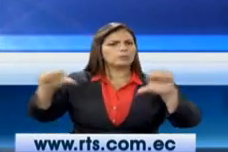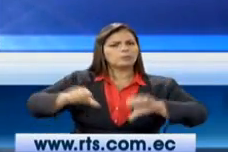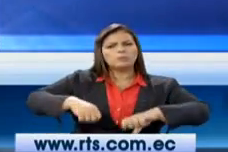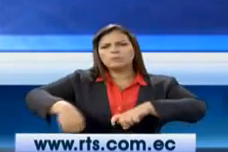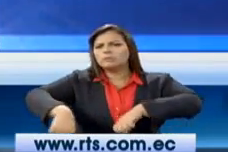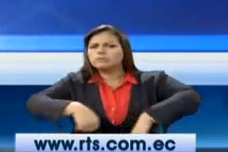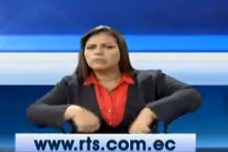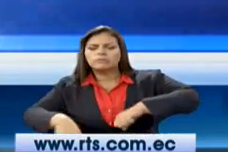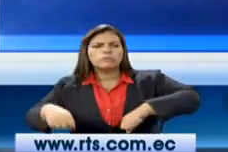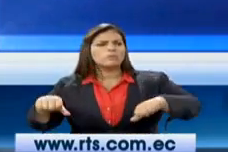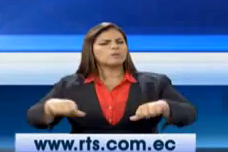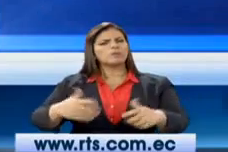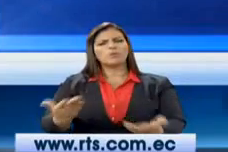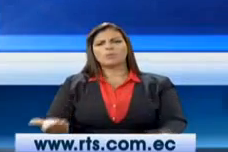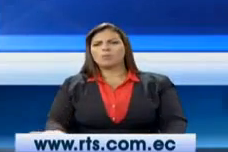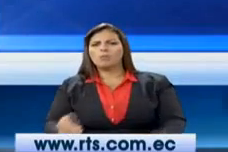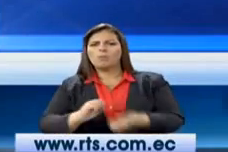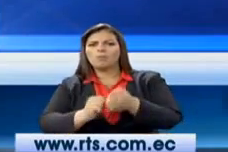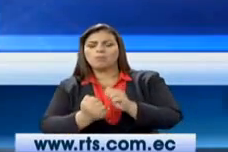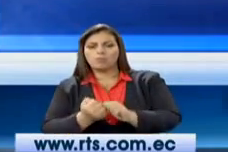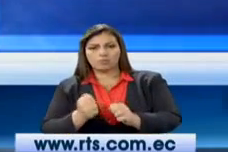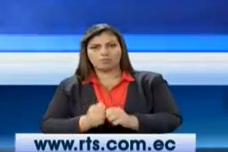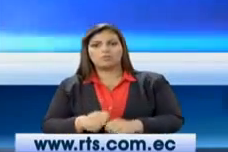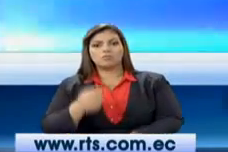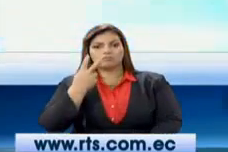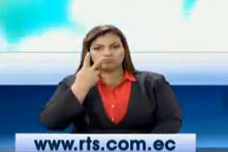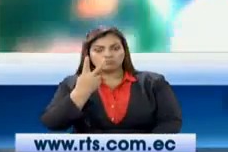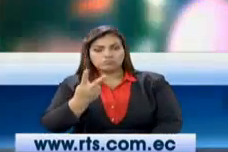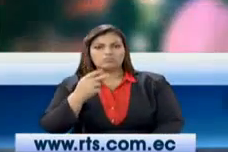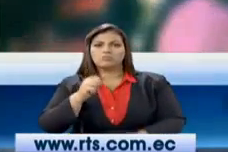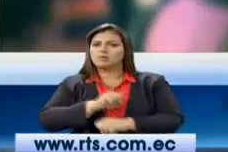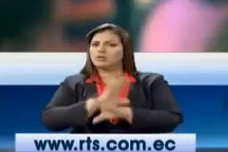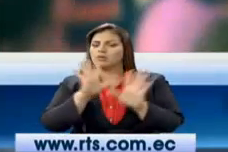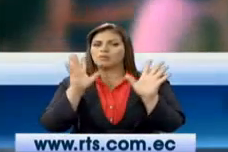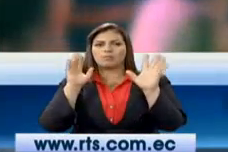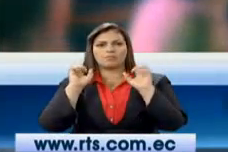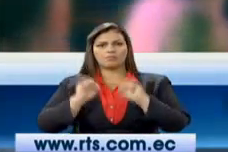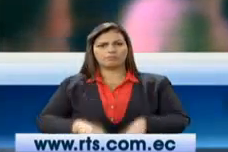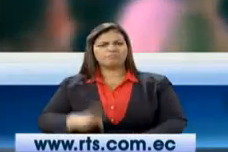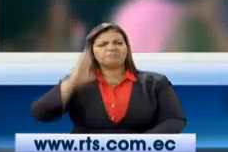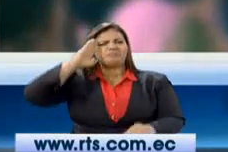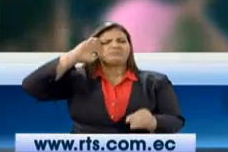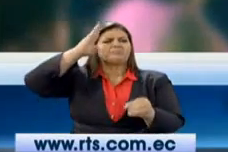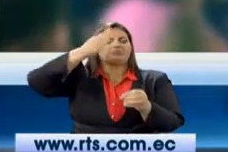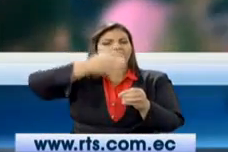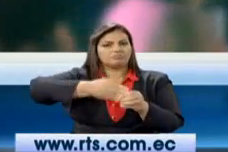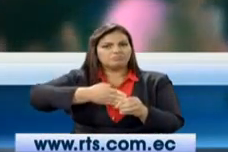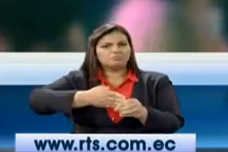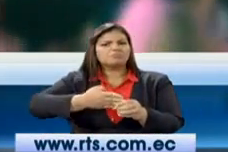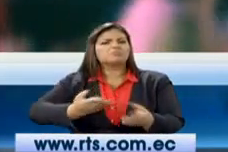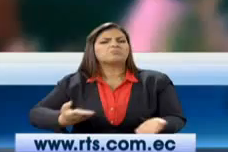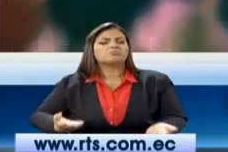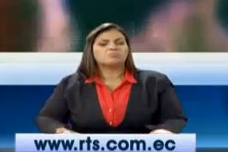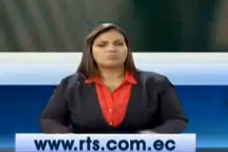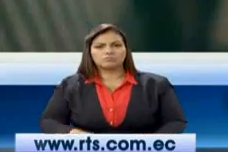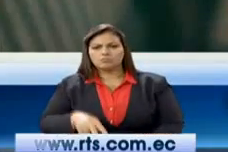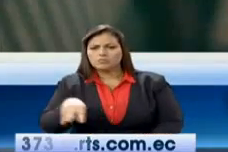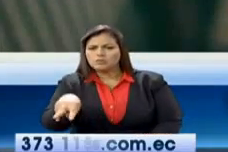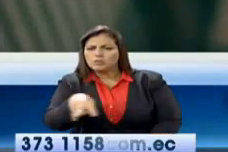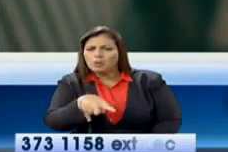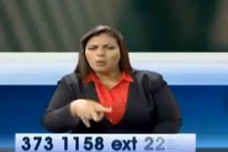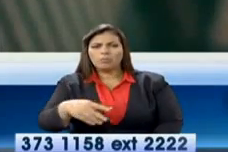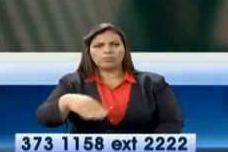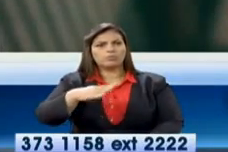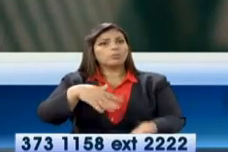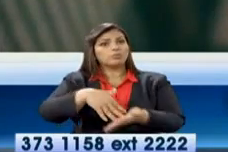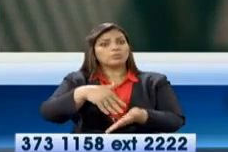orden público por parte de estudiantes que estén uniformados. El objetivo es identificar las acciones y a los